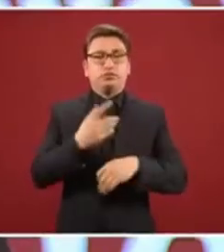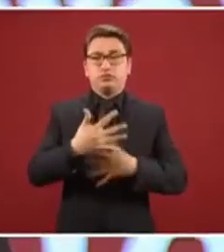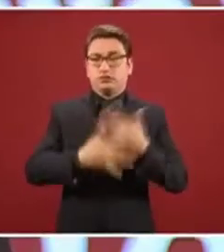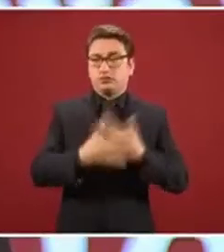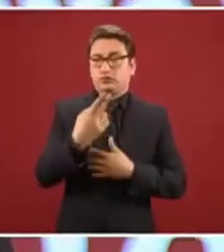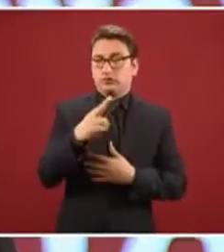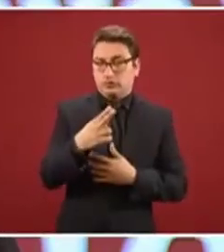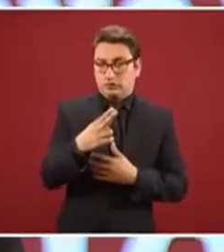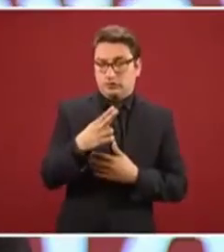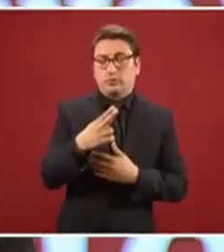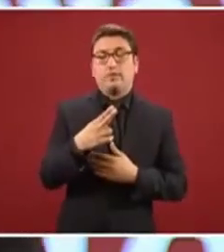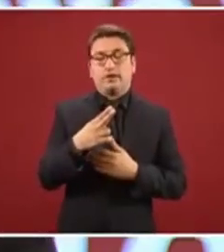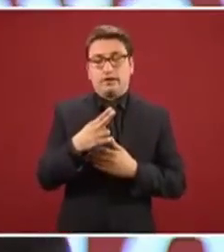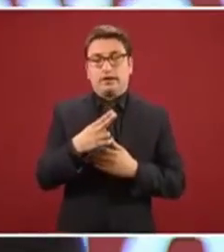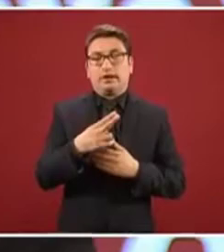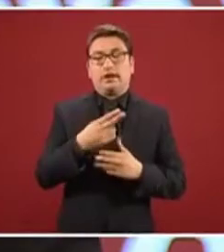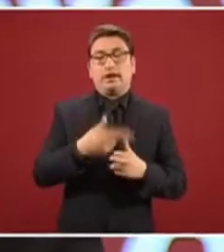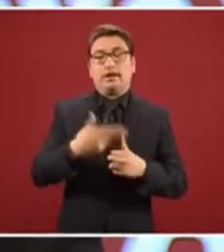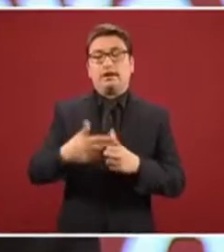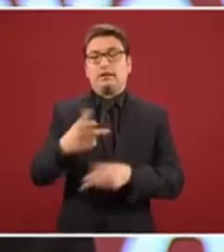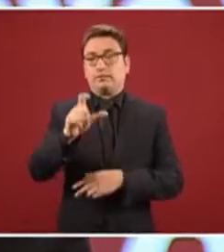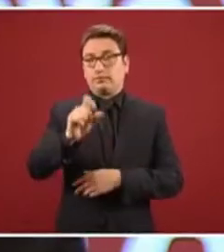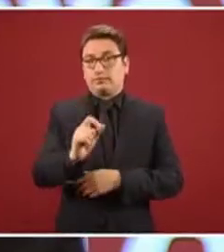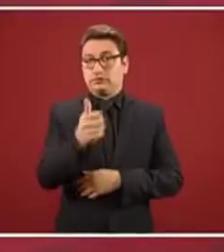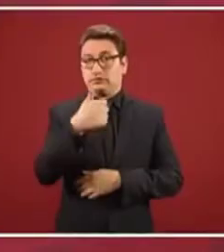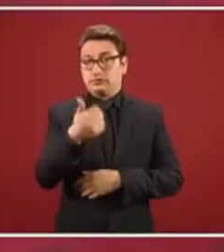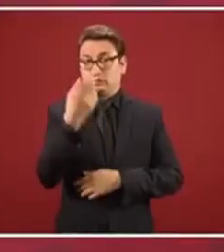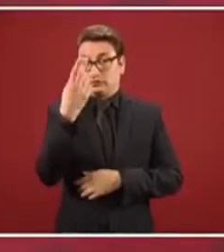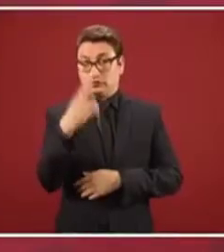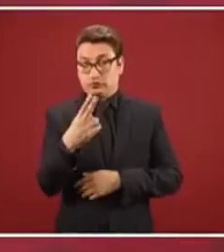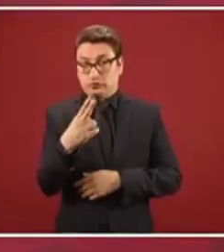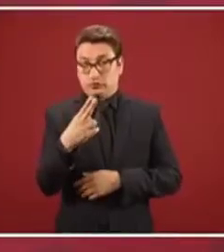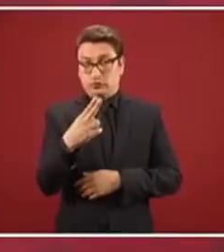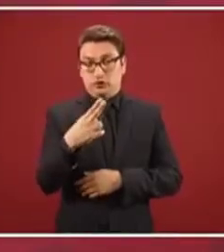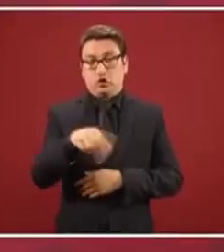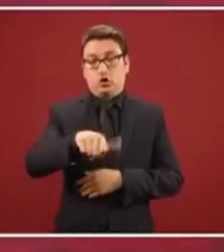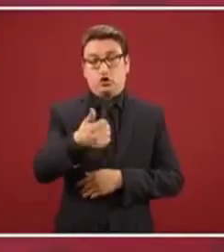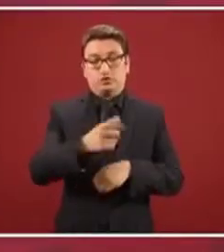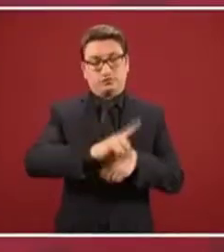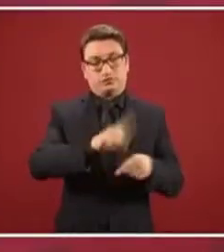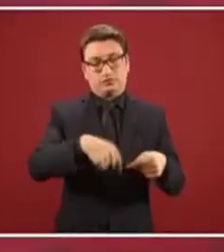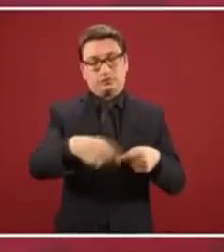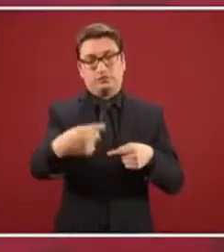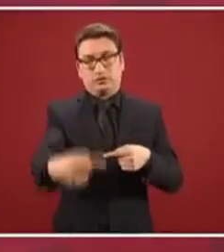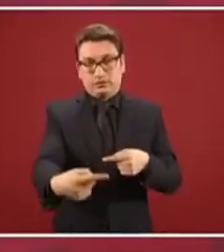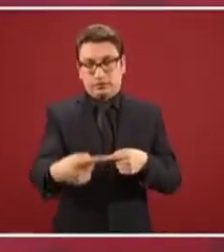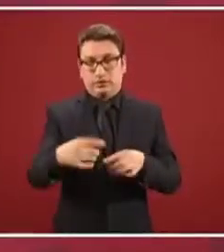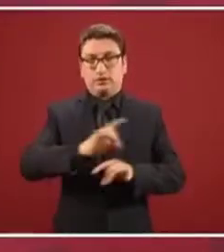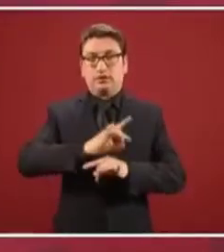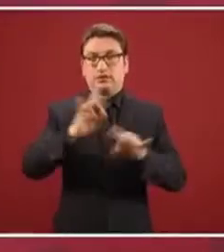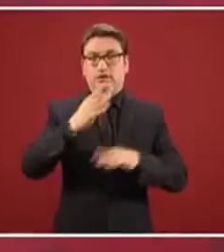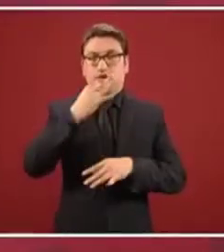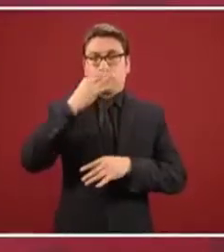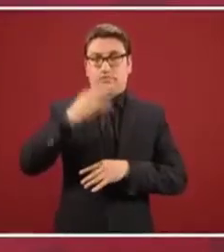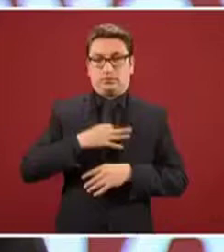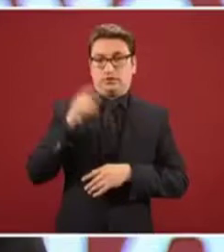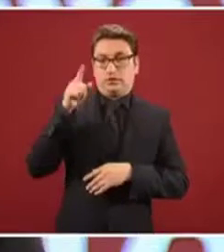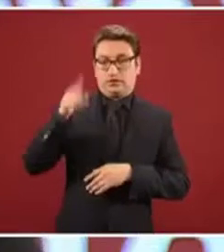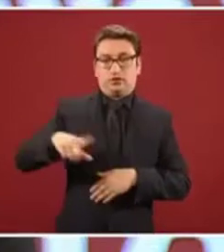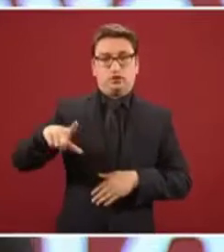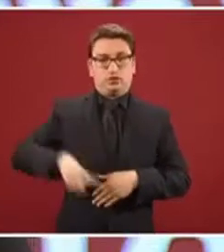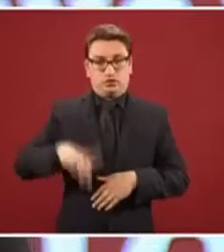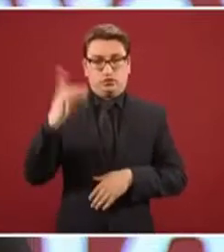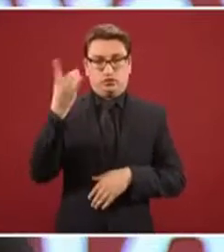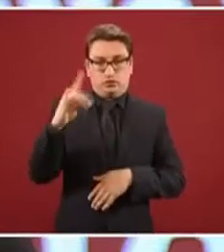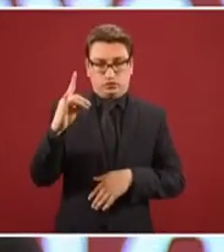Porque es hasta el día 26 de noviembre, 11 días después, que se nos comunica por el gobierno de facto de